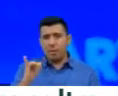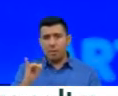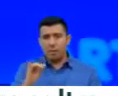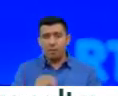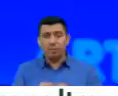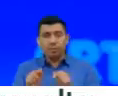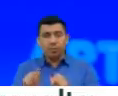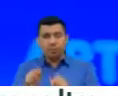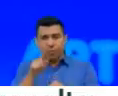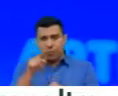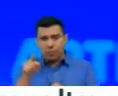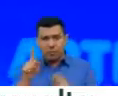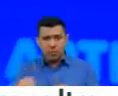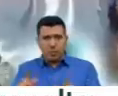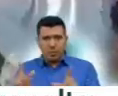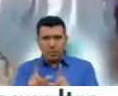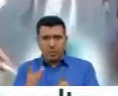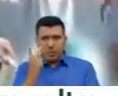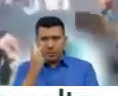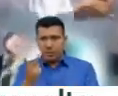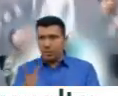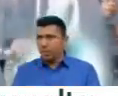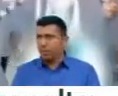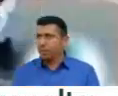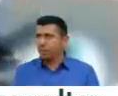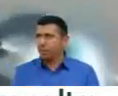participar, así que veamos.